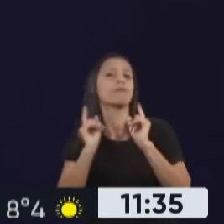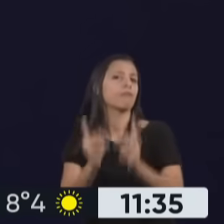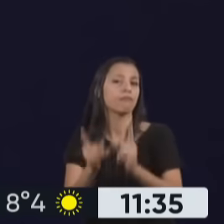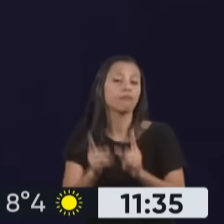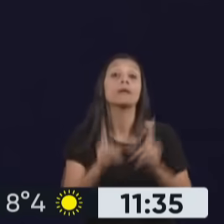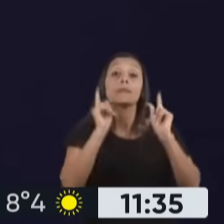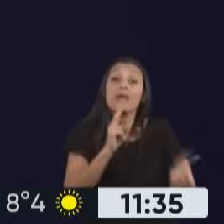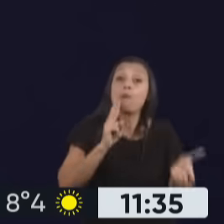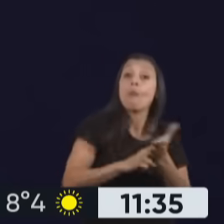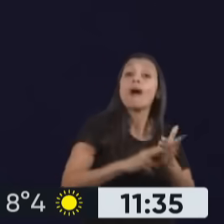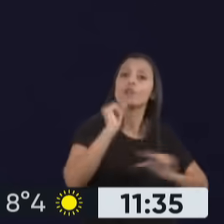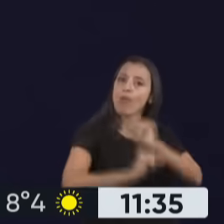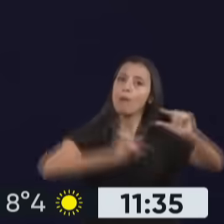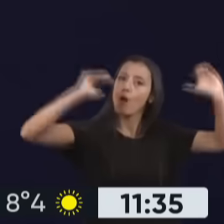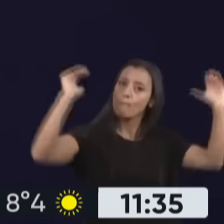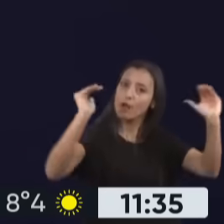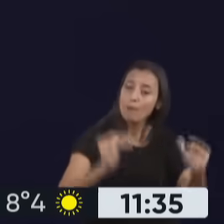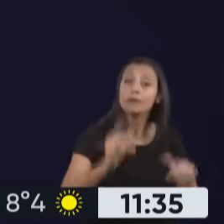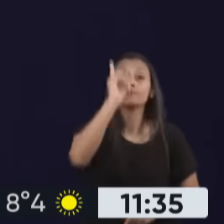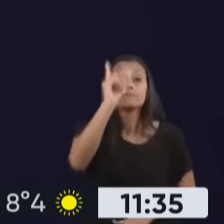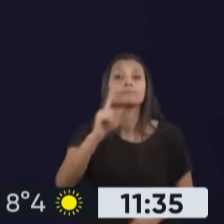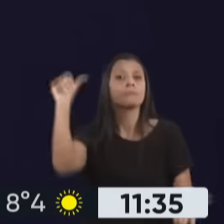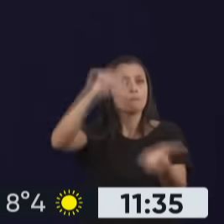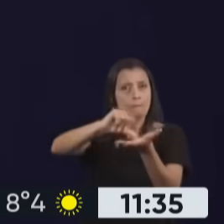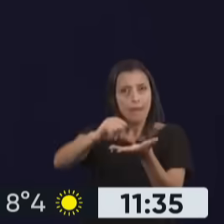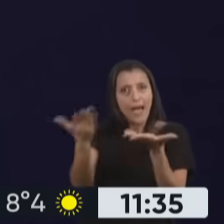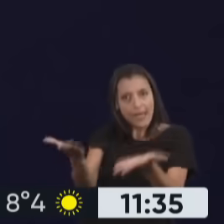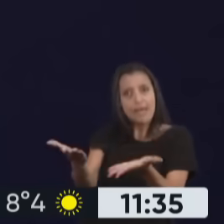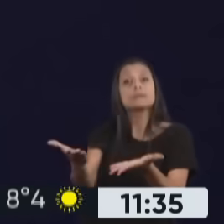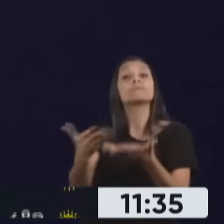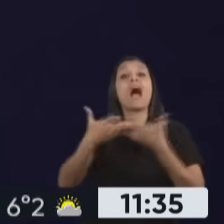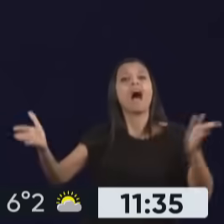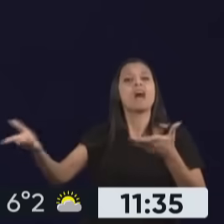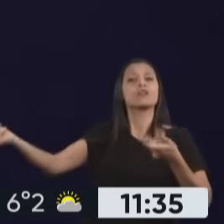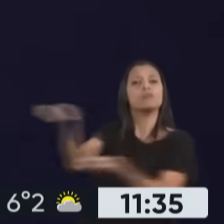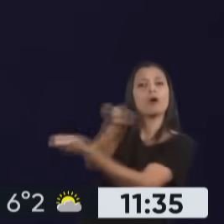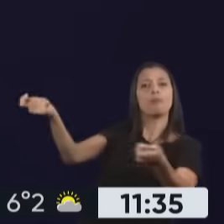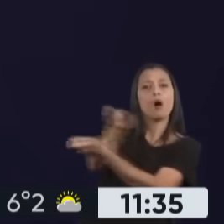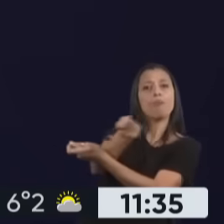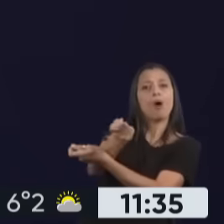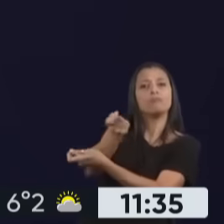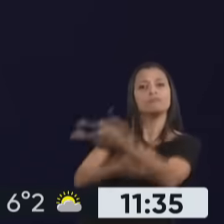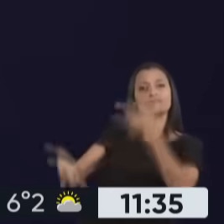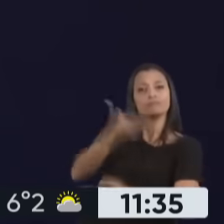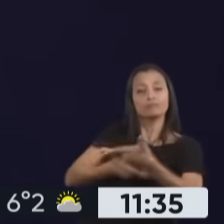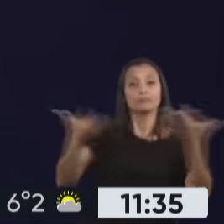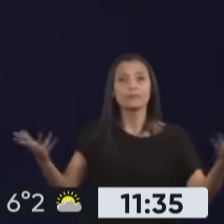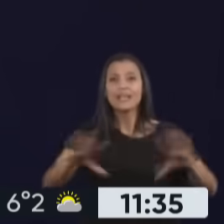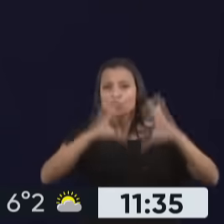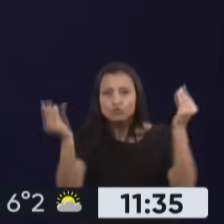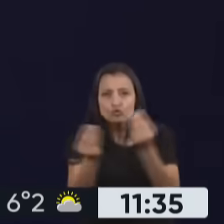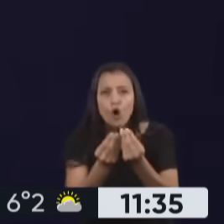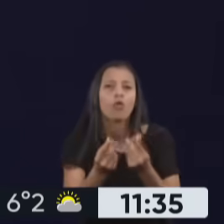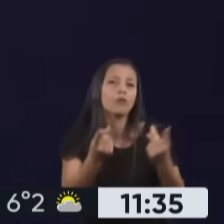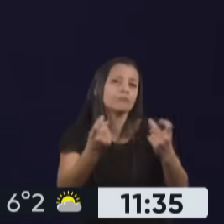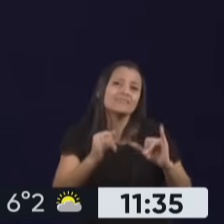con bajar impuestos y con que el país se abra al comercio exterior. Todo esto necesita, por supuesto,